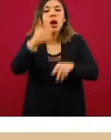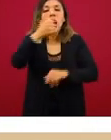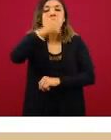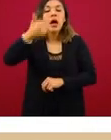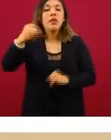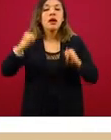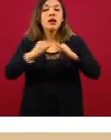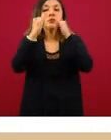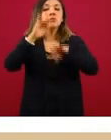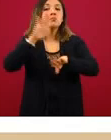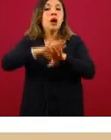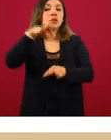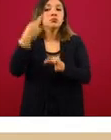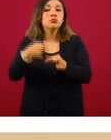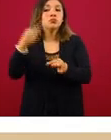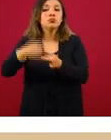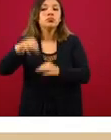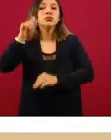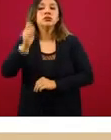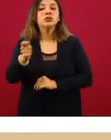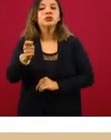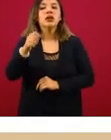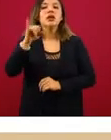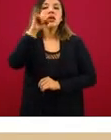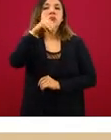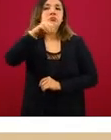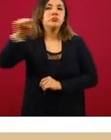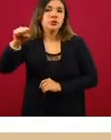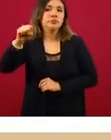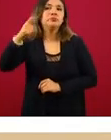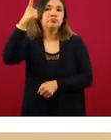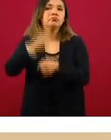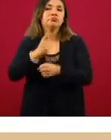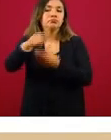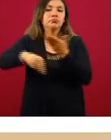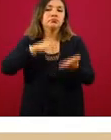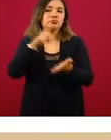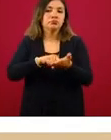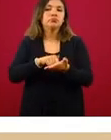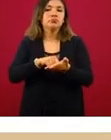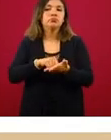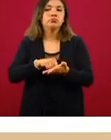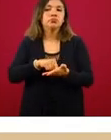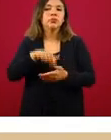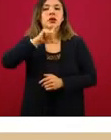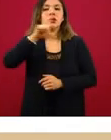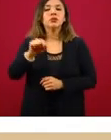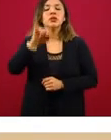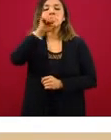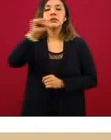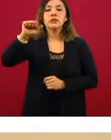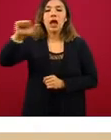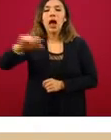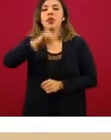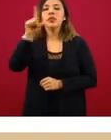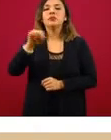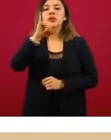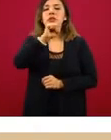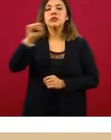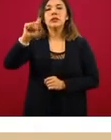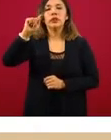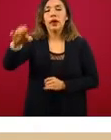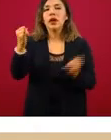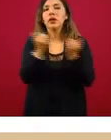institución que más casos ha confirmado es el Seguro Social, seguida de la Secretaría de Salud y el ISSSTE, que igual tiene que ver